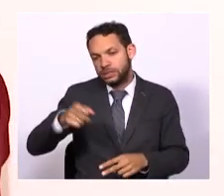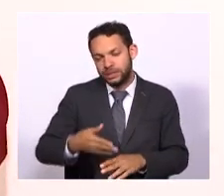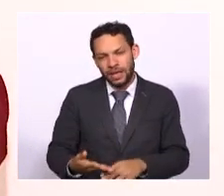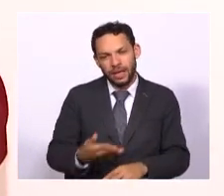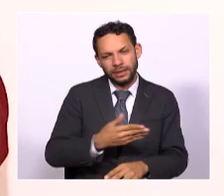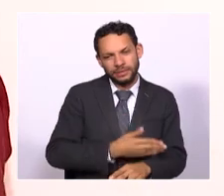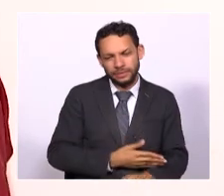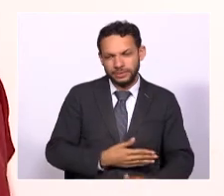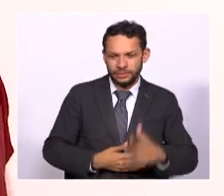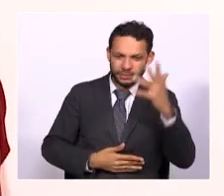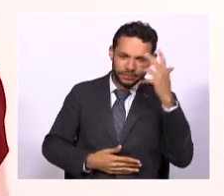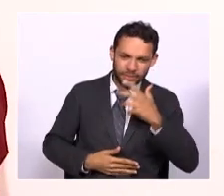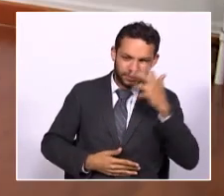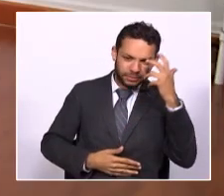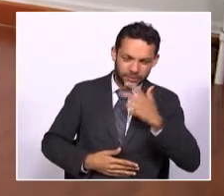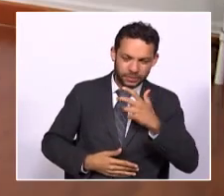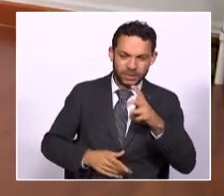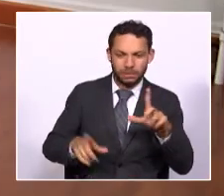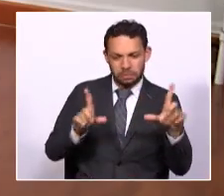examen diagnóstico que la pastica.